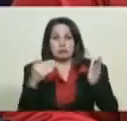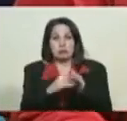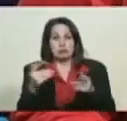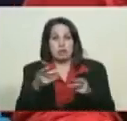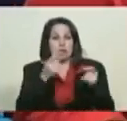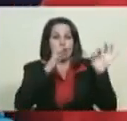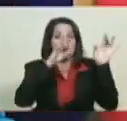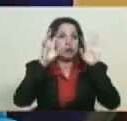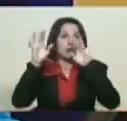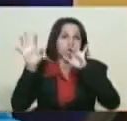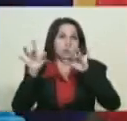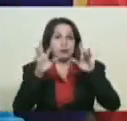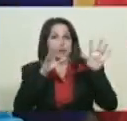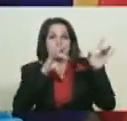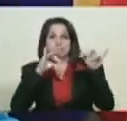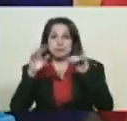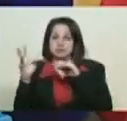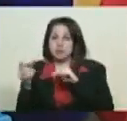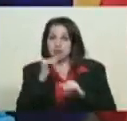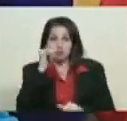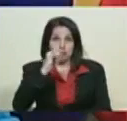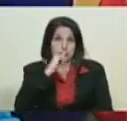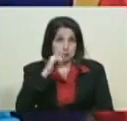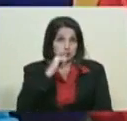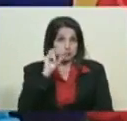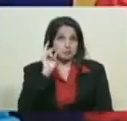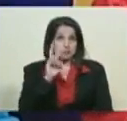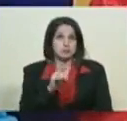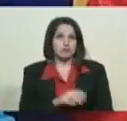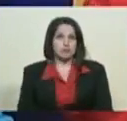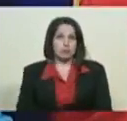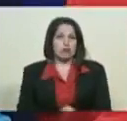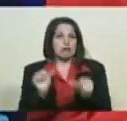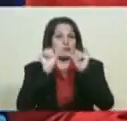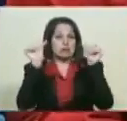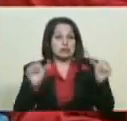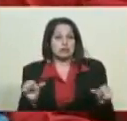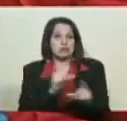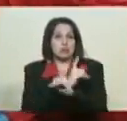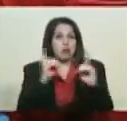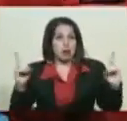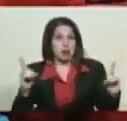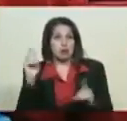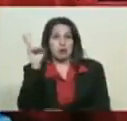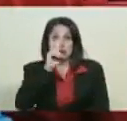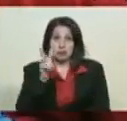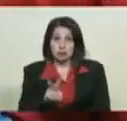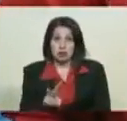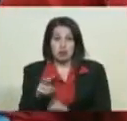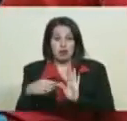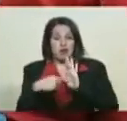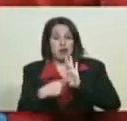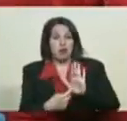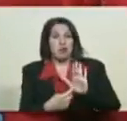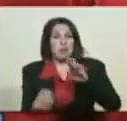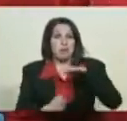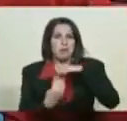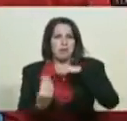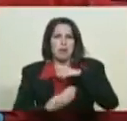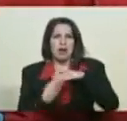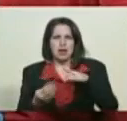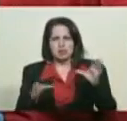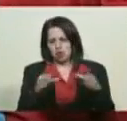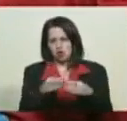manipular este aspecto. El sistema democrático venezolano está justamente basada en el sistema de